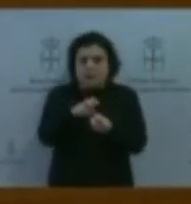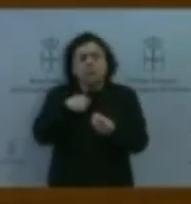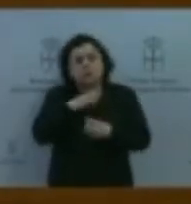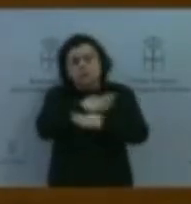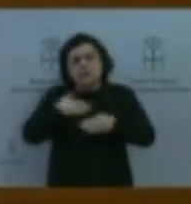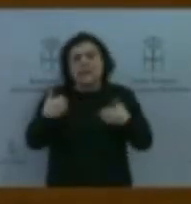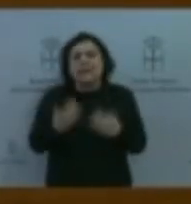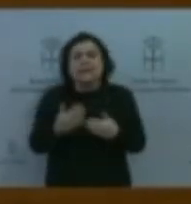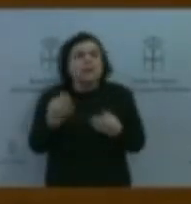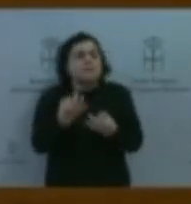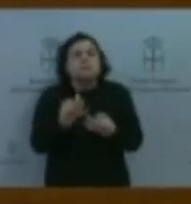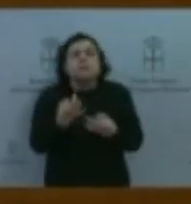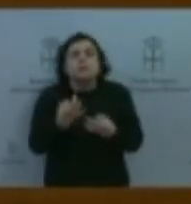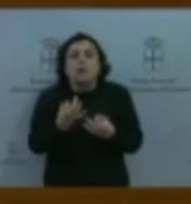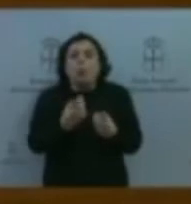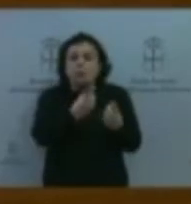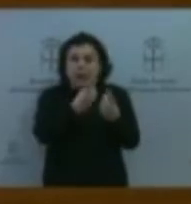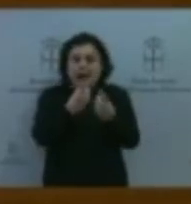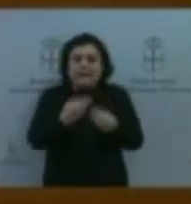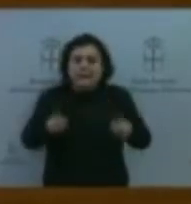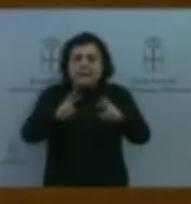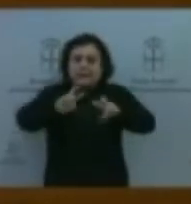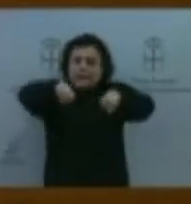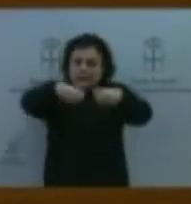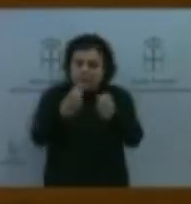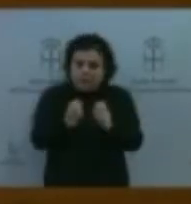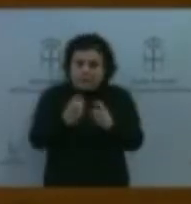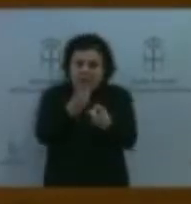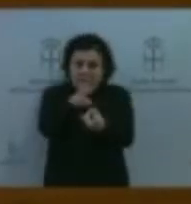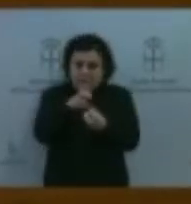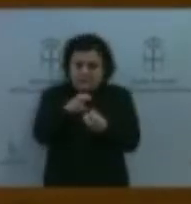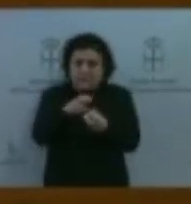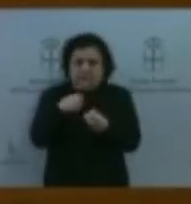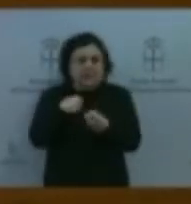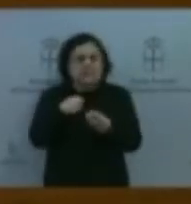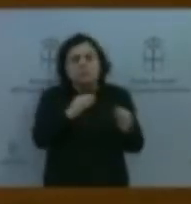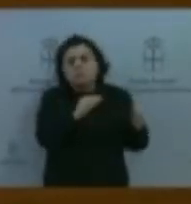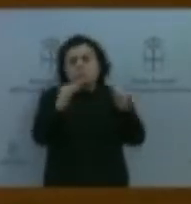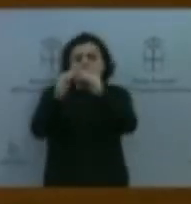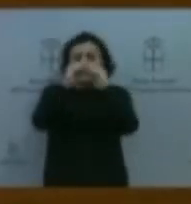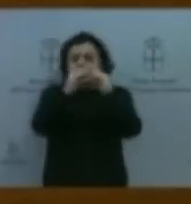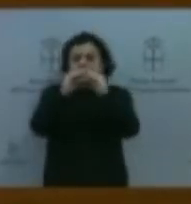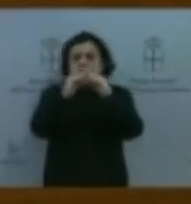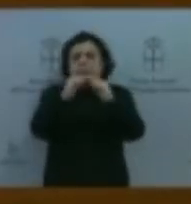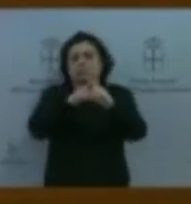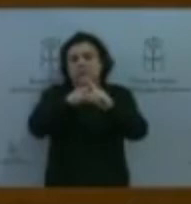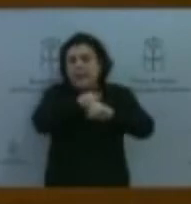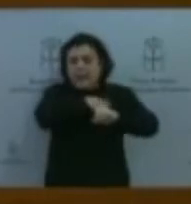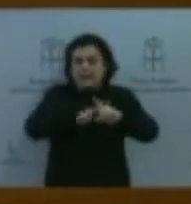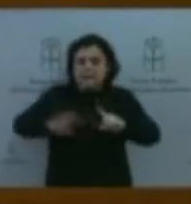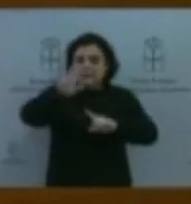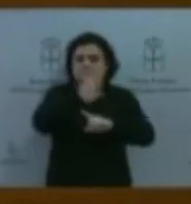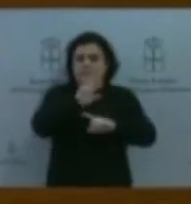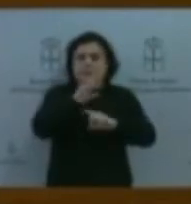que vaya en sintonía con cuestiones que están planteando a nivel estatal, que a máximos creemos que se podrían alcanzar los 92 millones de euros